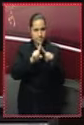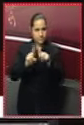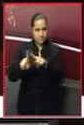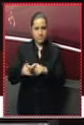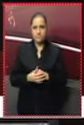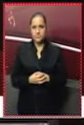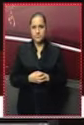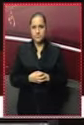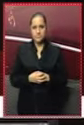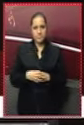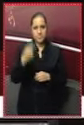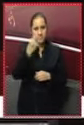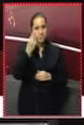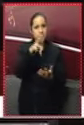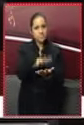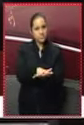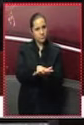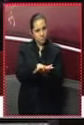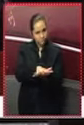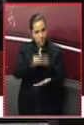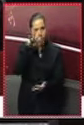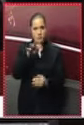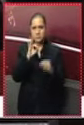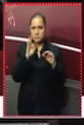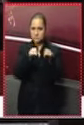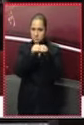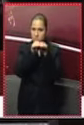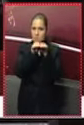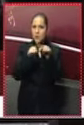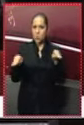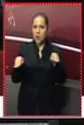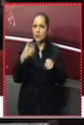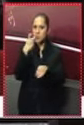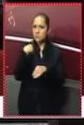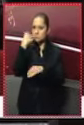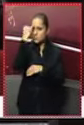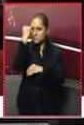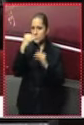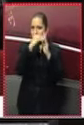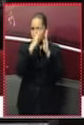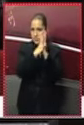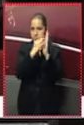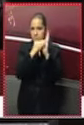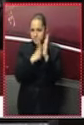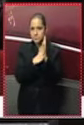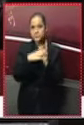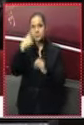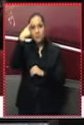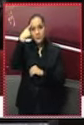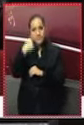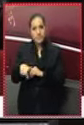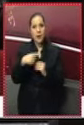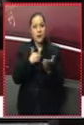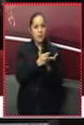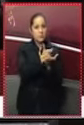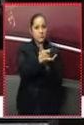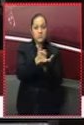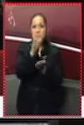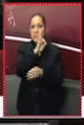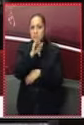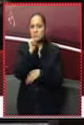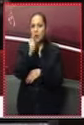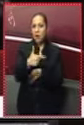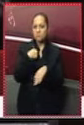Por una mayor igualdad, incluimos en el dictamen que pudieran deducirse al 100% los gastos vinculados con la incapacidad